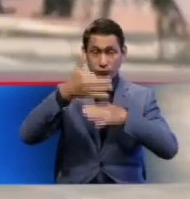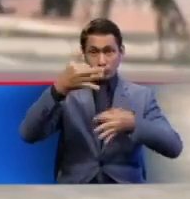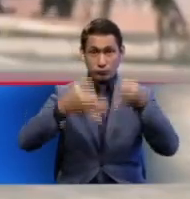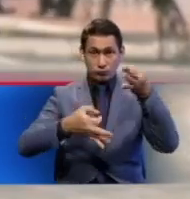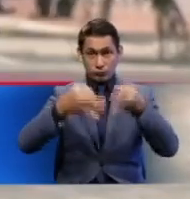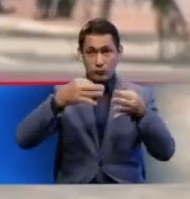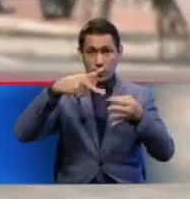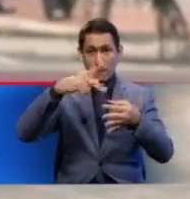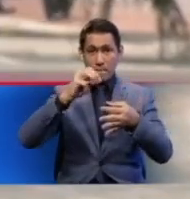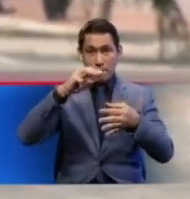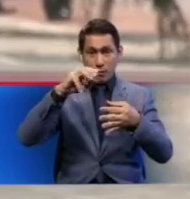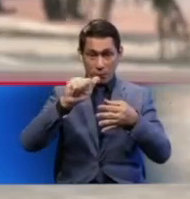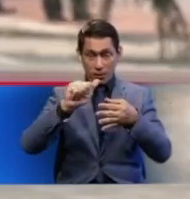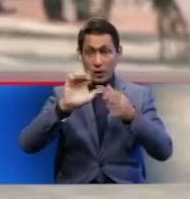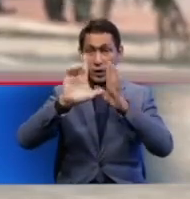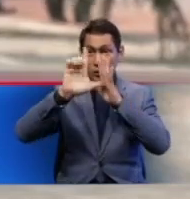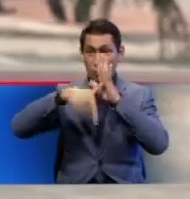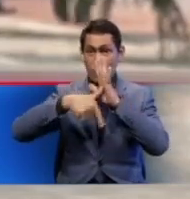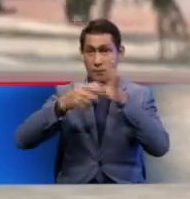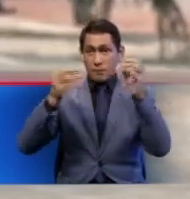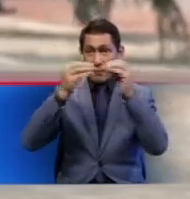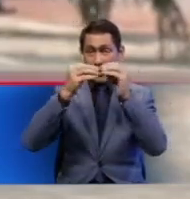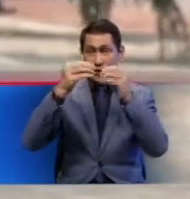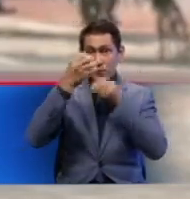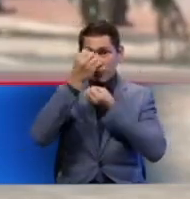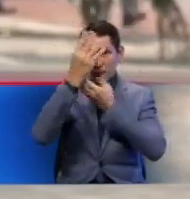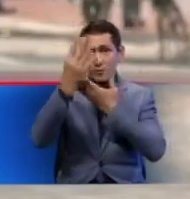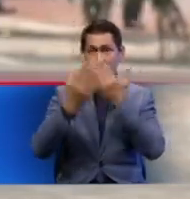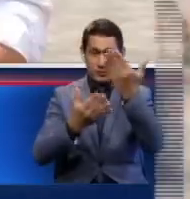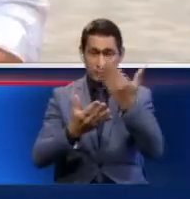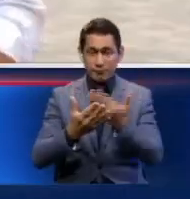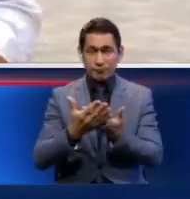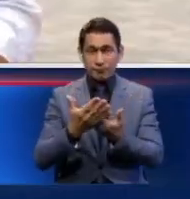adelante, por supuesto, tendremos nuevos detalles de esta noticia. Por el momento nos despedimos.